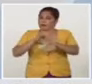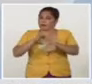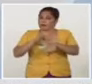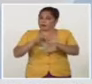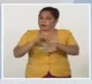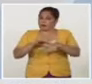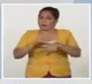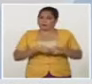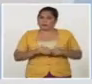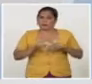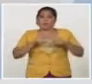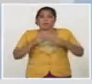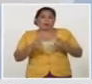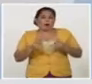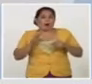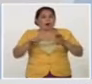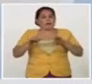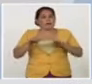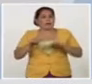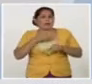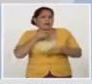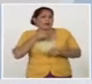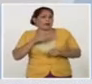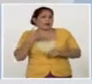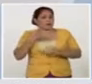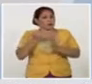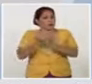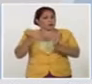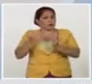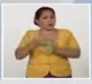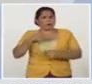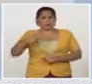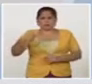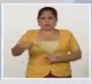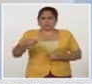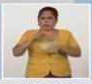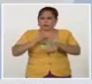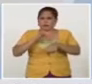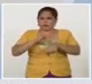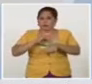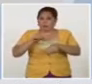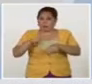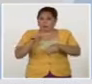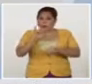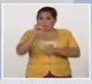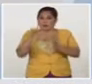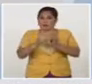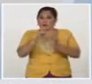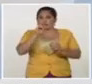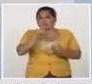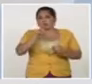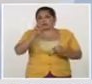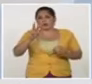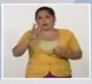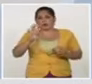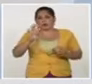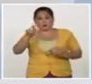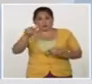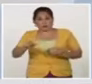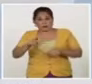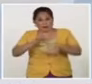de elevado número que se confirman todos los días, y de estos 6.234,